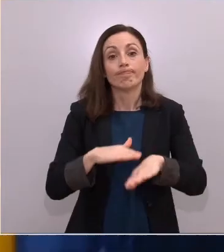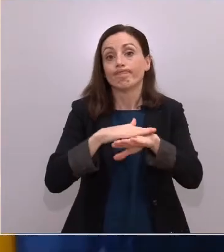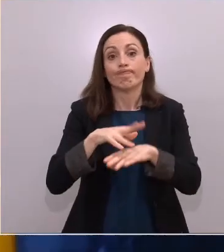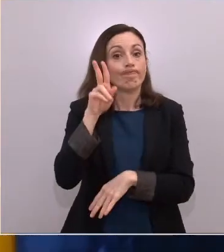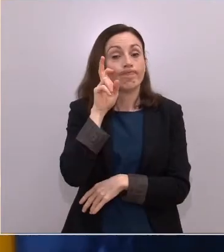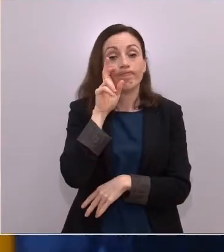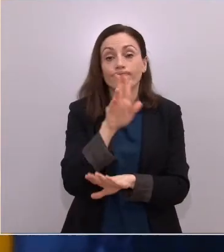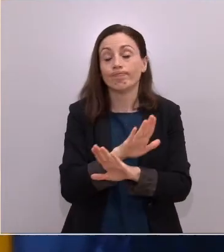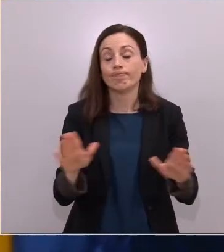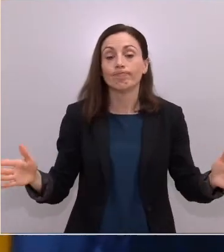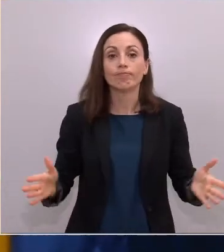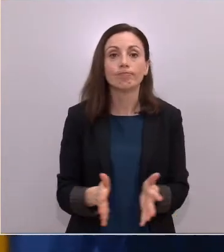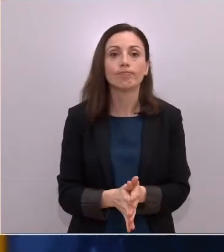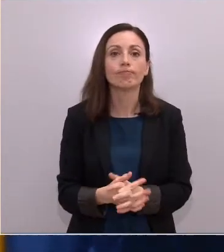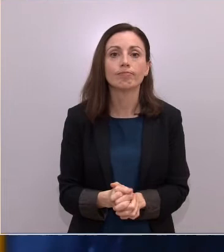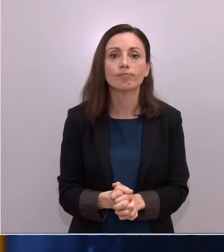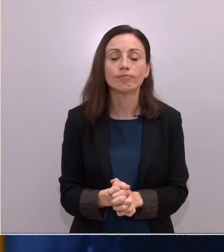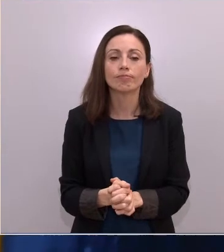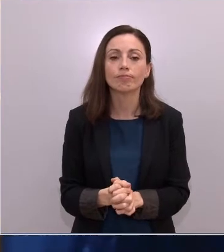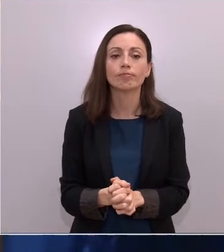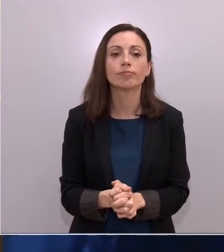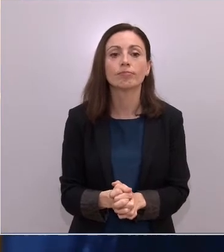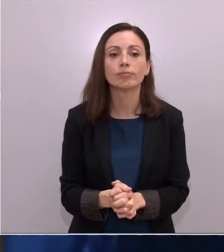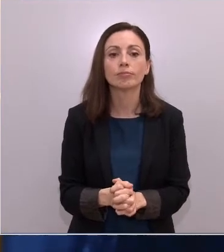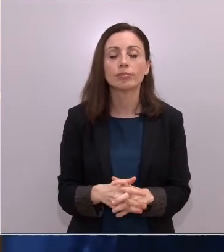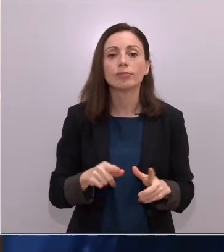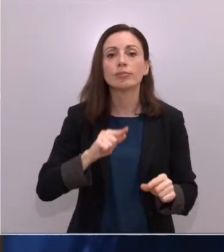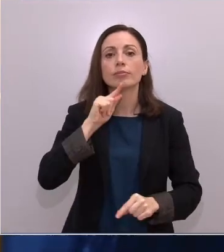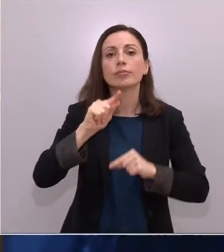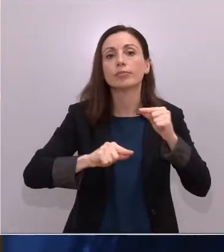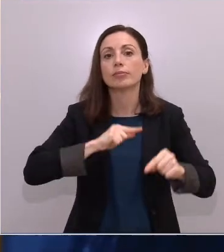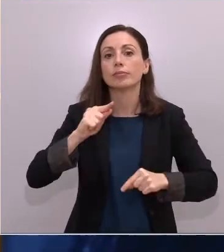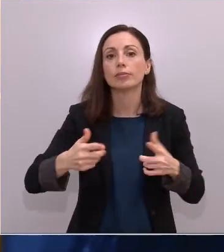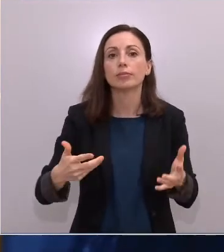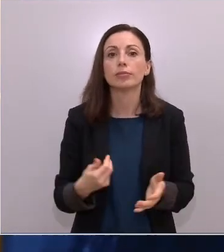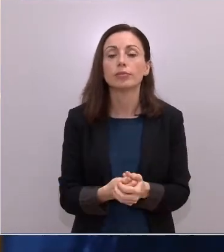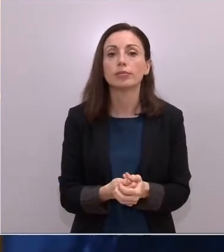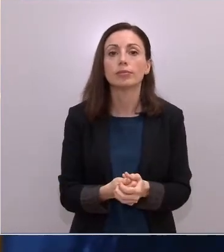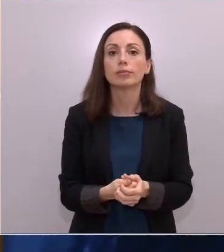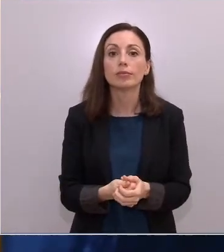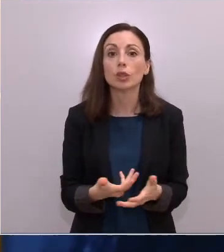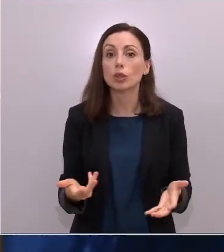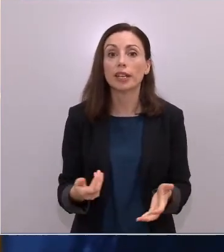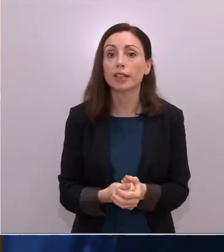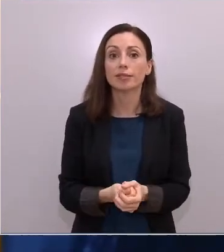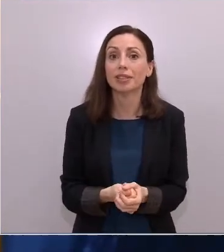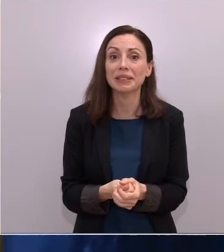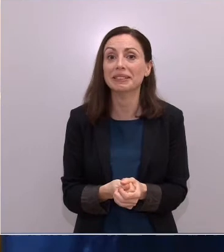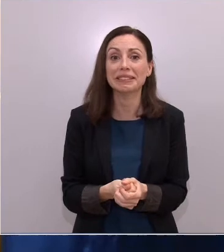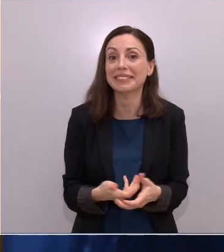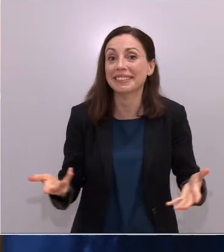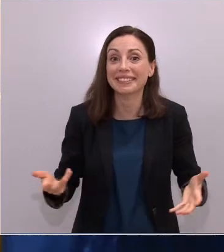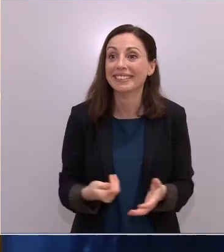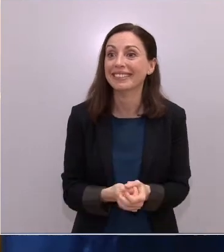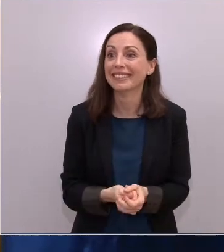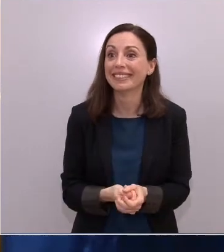Bueno, no ha habido, desde que empezó la pandemia, ha habido 18 niños menores de 14 años que han sido afectados por el COVID, de los cuales 4